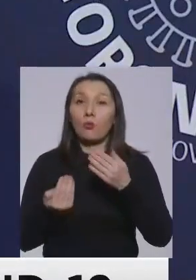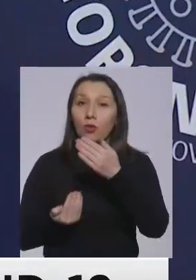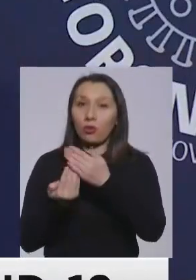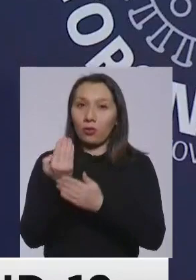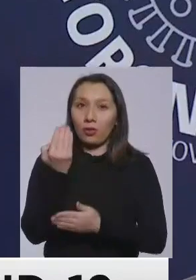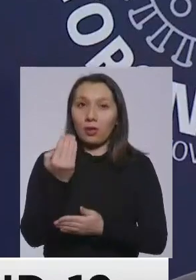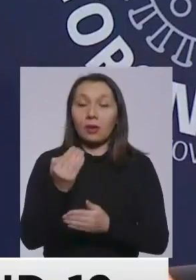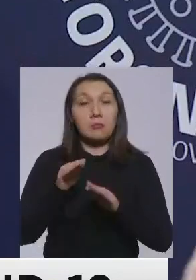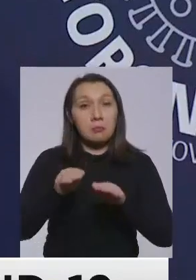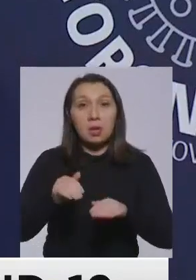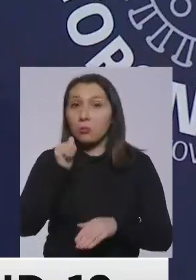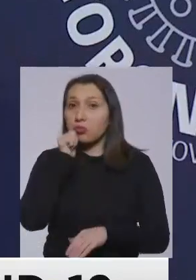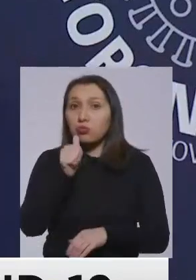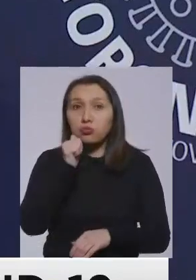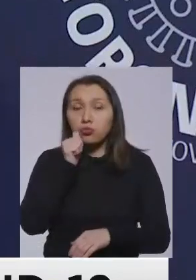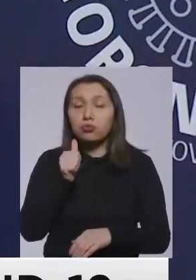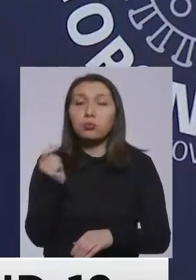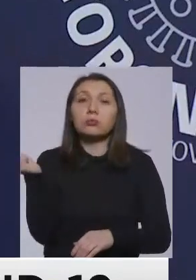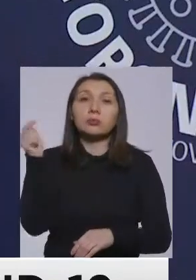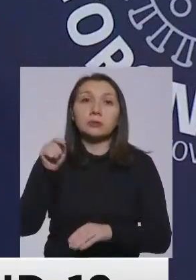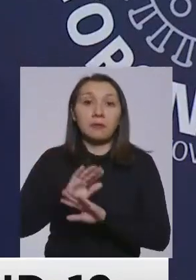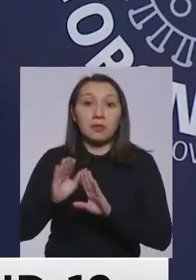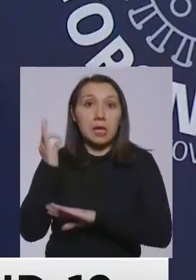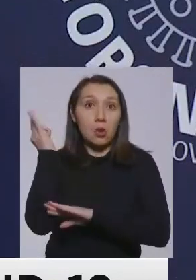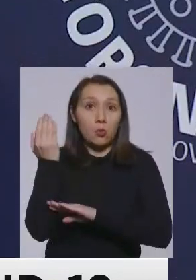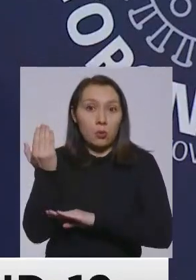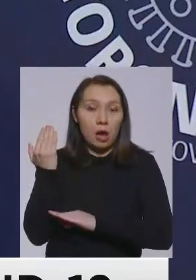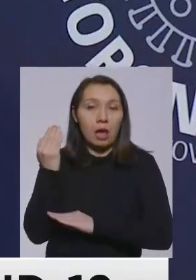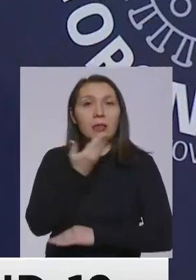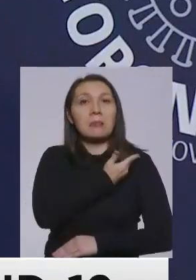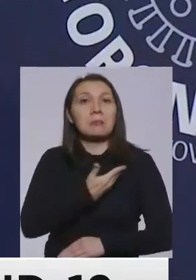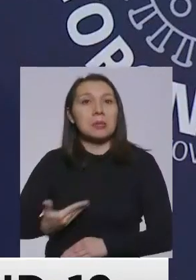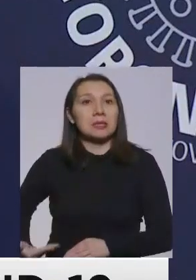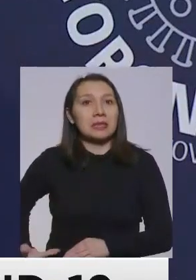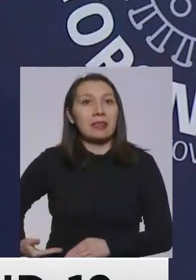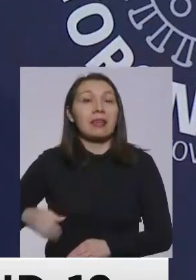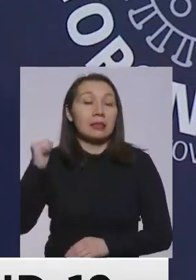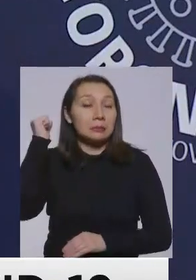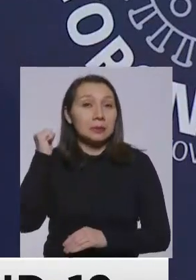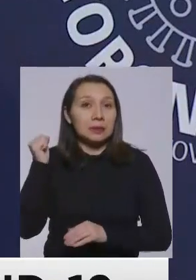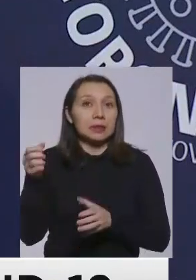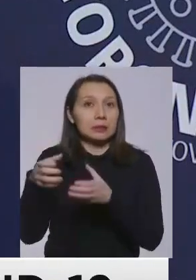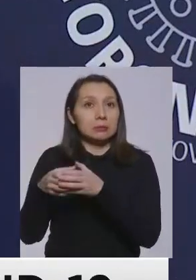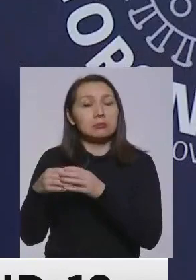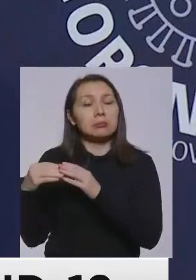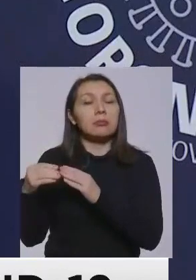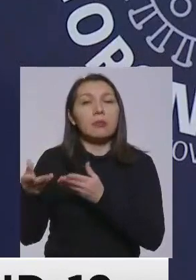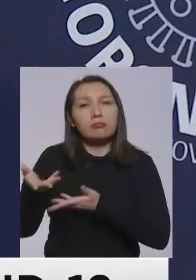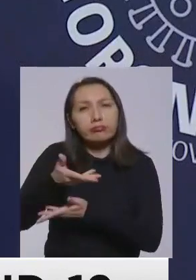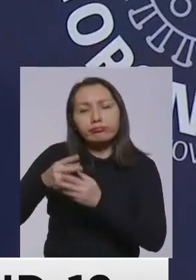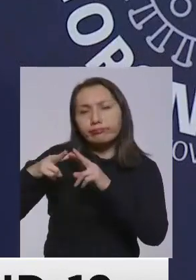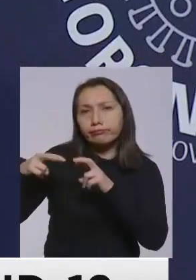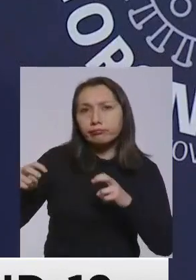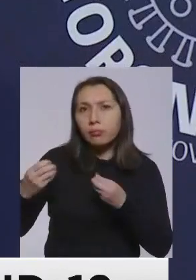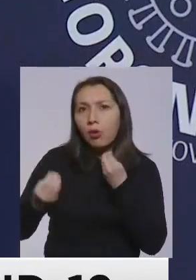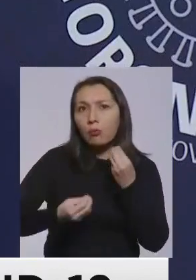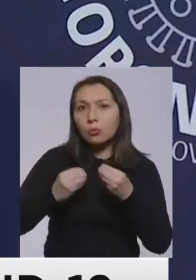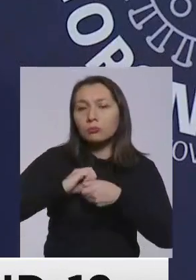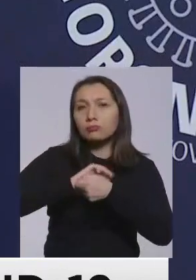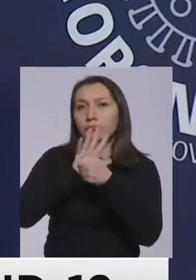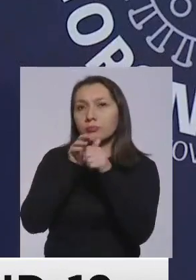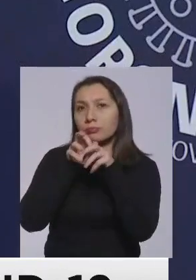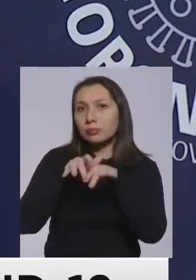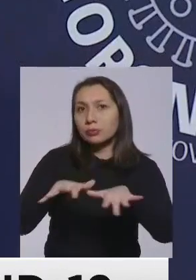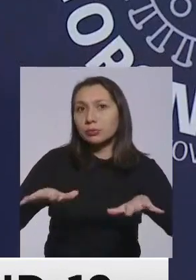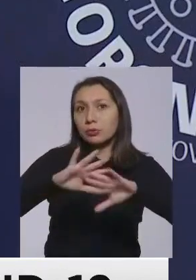como todos los días venimos de terminar la reunión con el presidente de la república para analizar la situación de la pandemia en